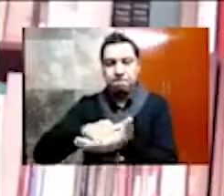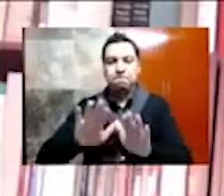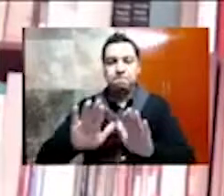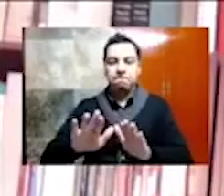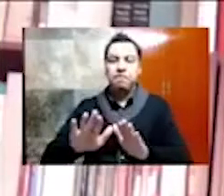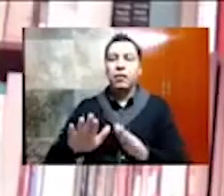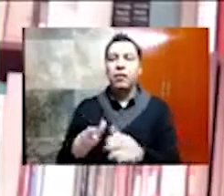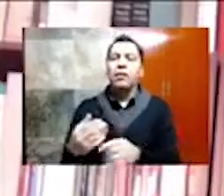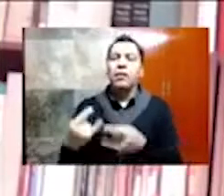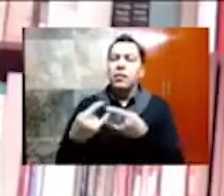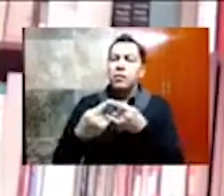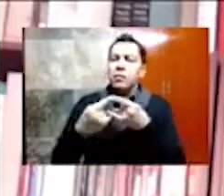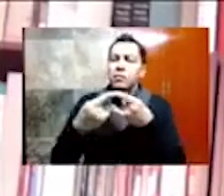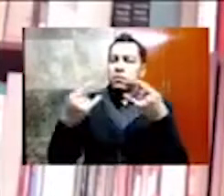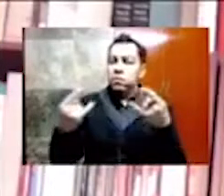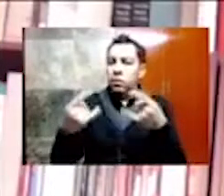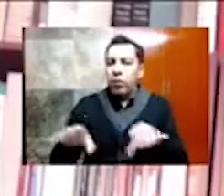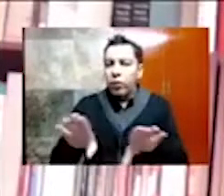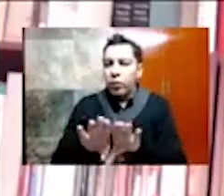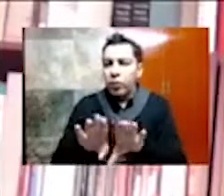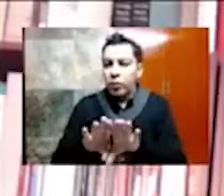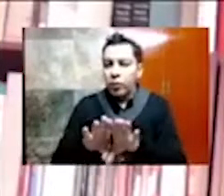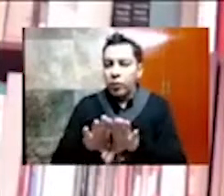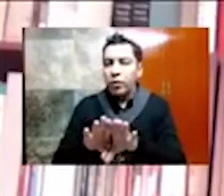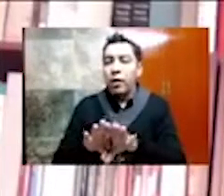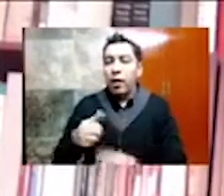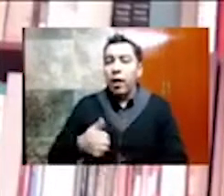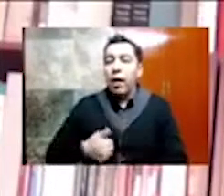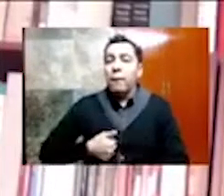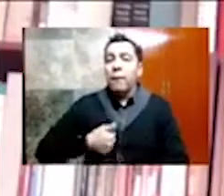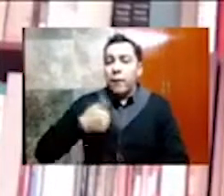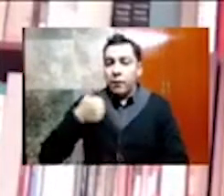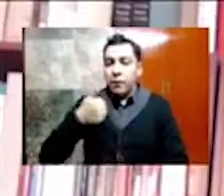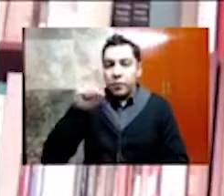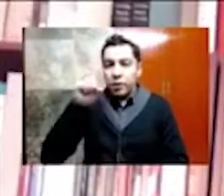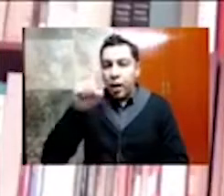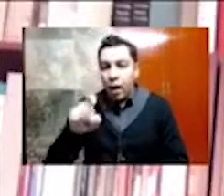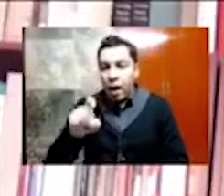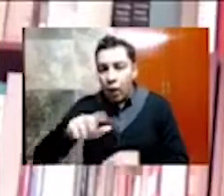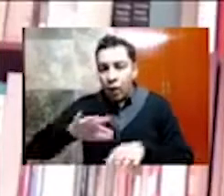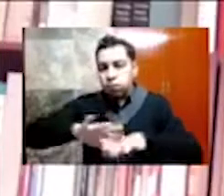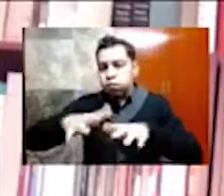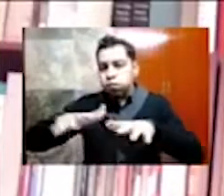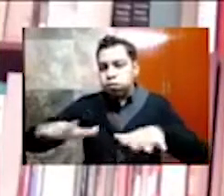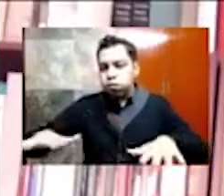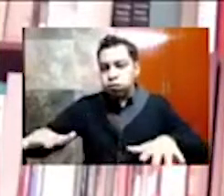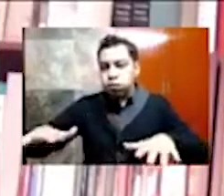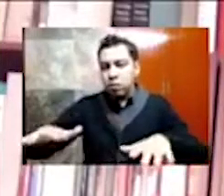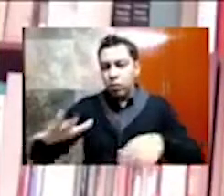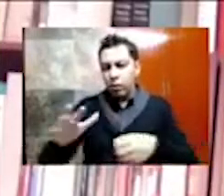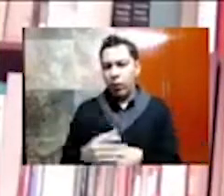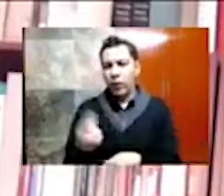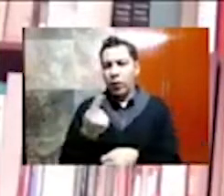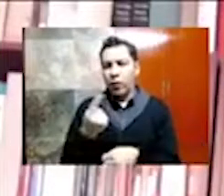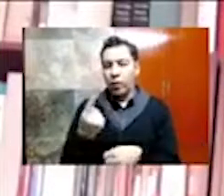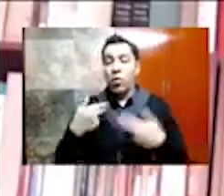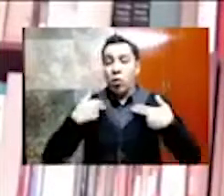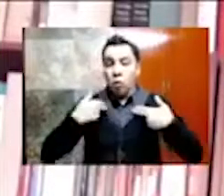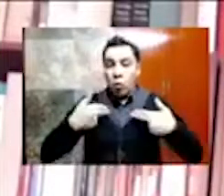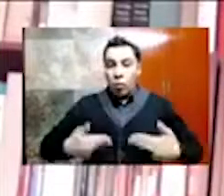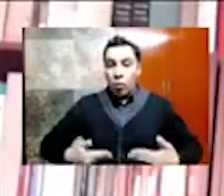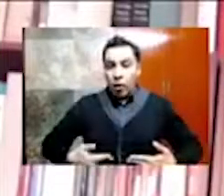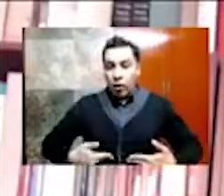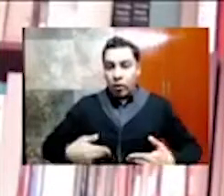sucedieron aquí en la cuenca y la presencia humana data, sabemos, desde el